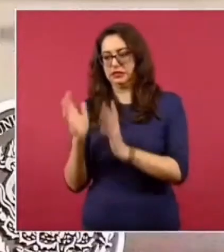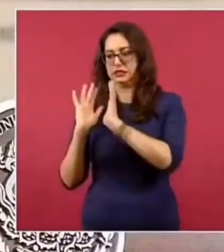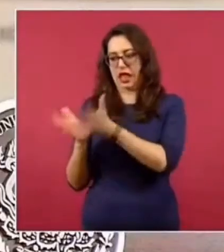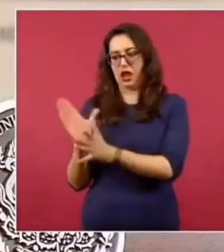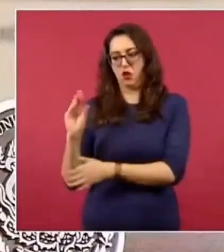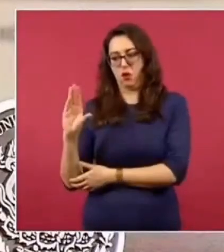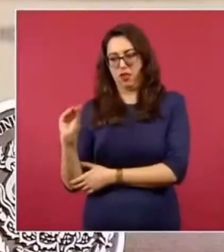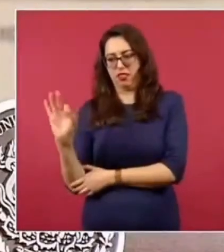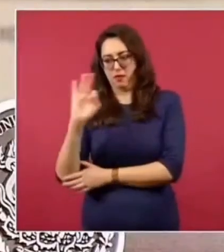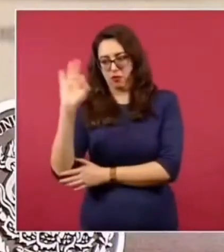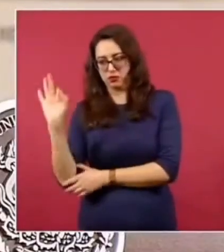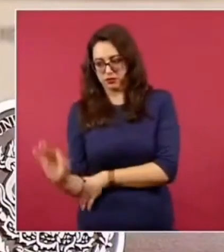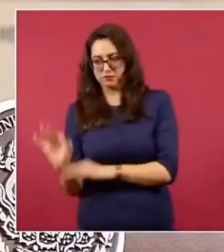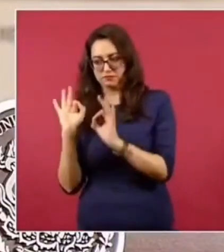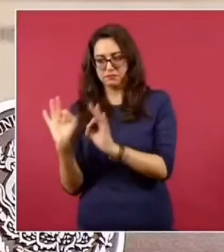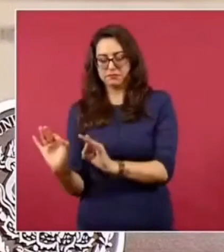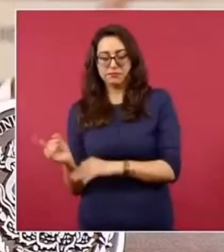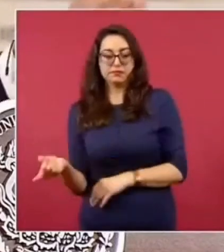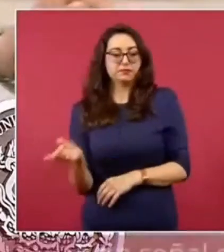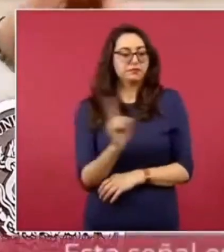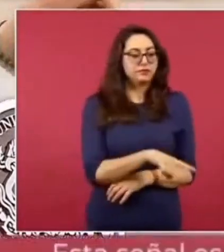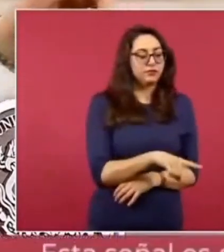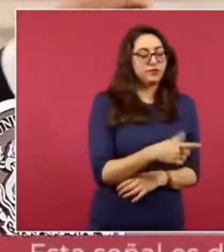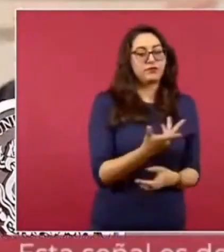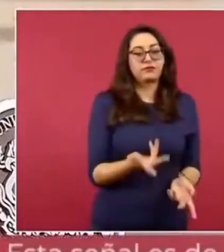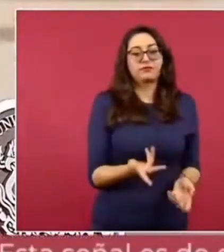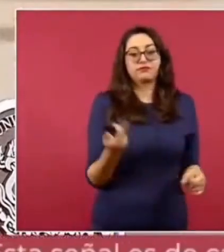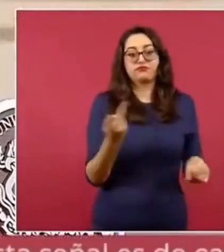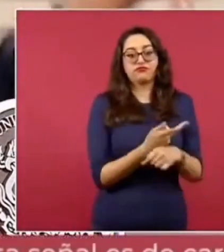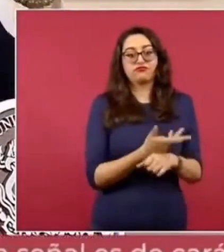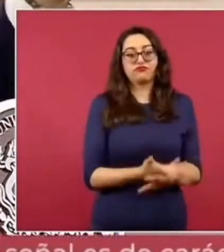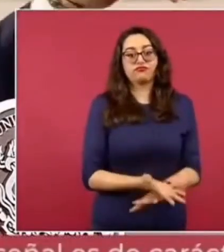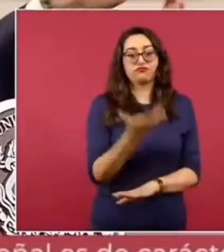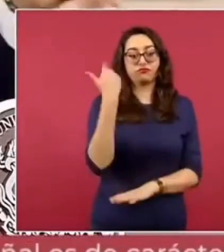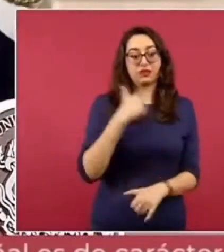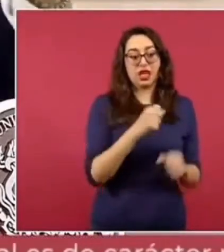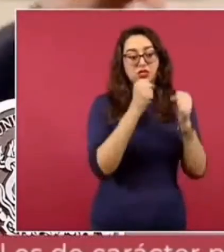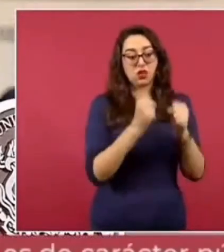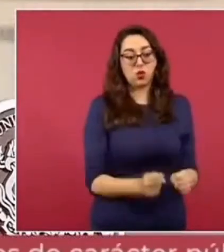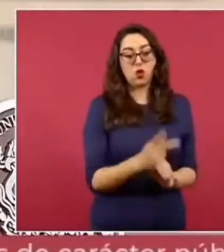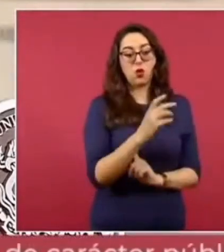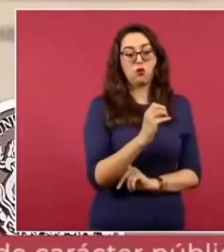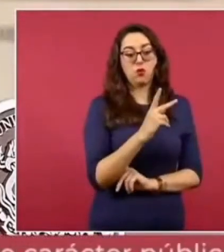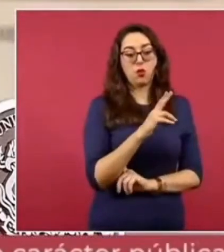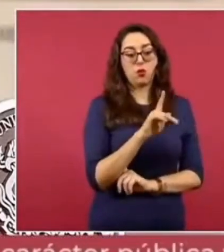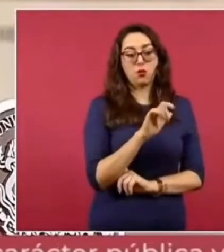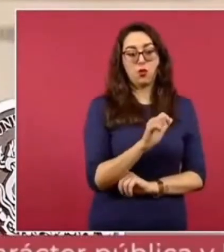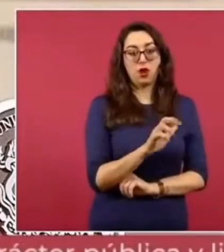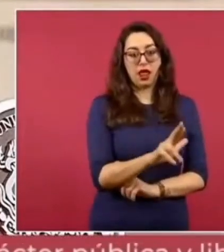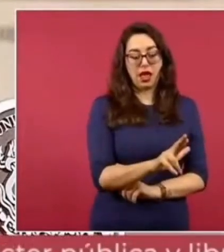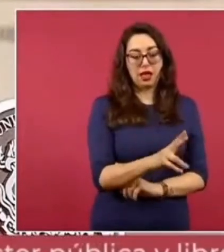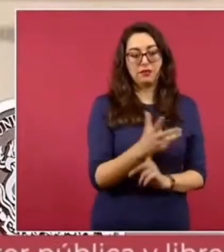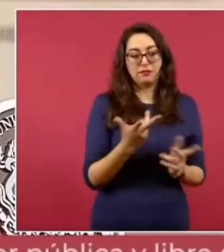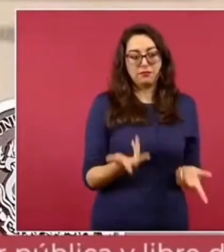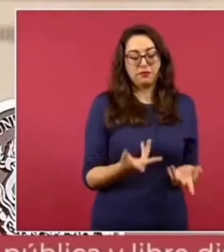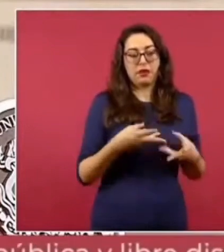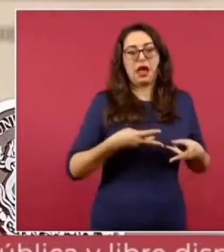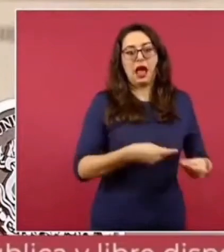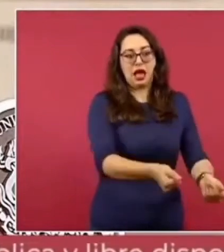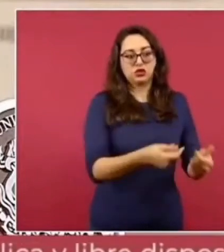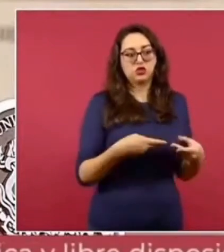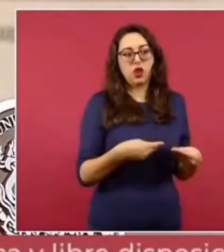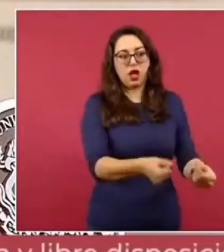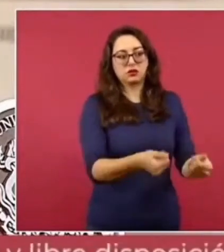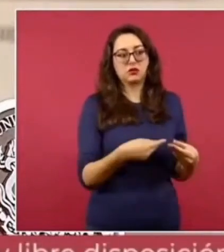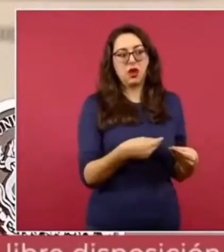de medicamentos o cuál era su control. Lo que sí está demostrado es cómo se incrementó en los años del Seguro Popular el gasto de bolsillo.